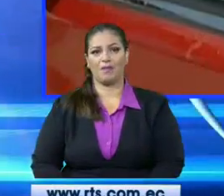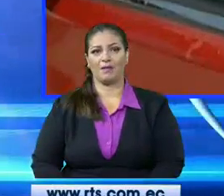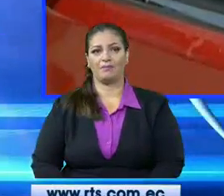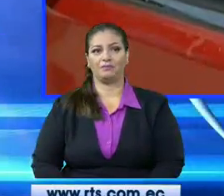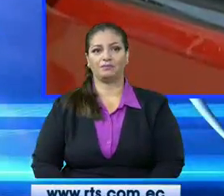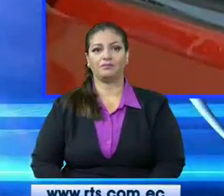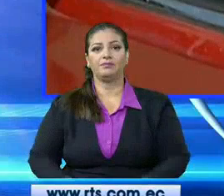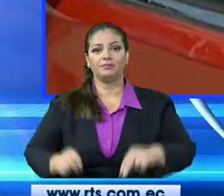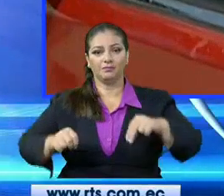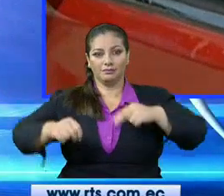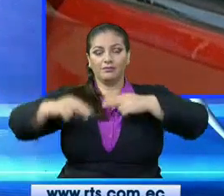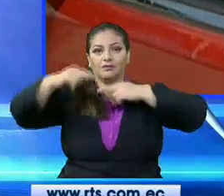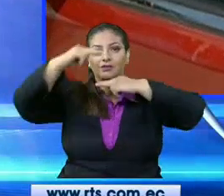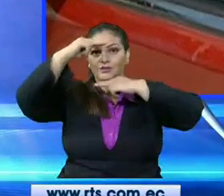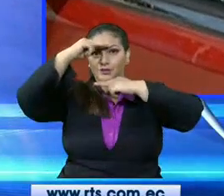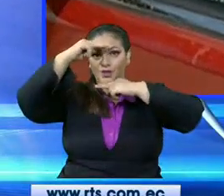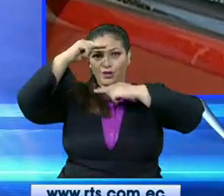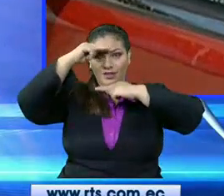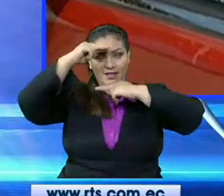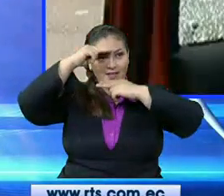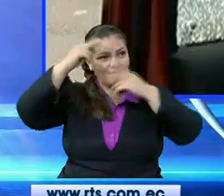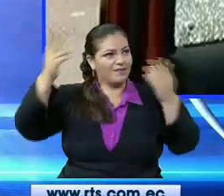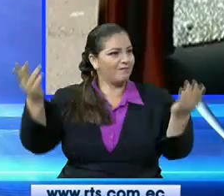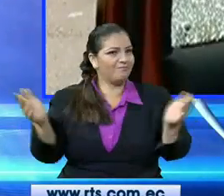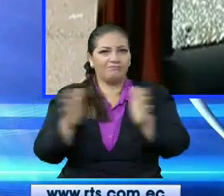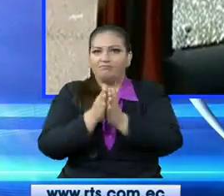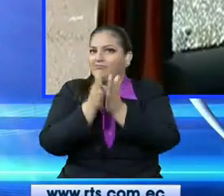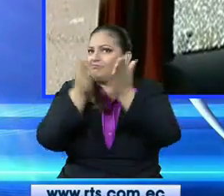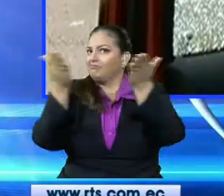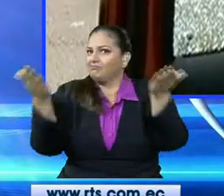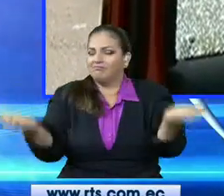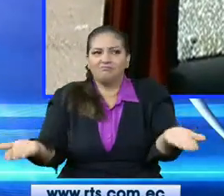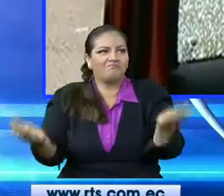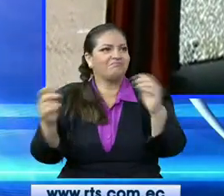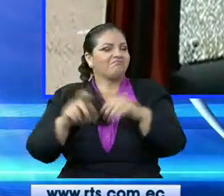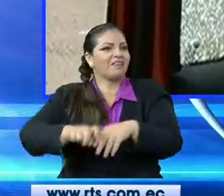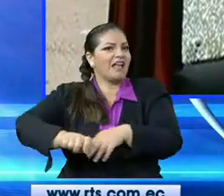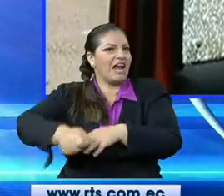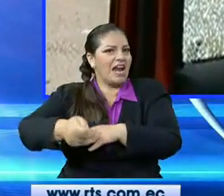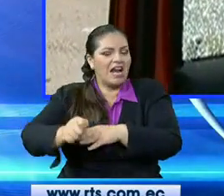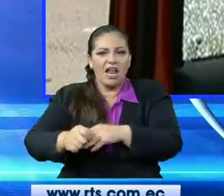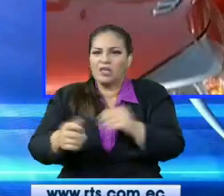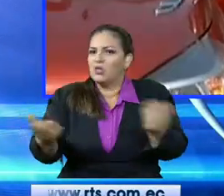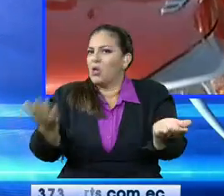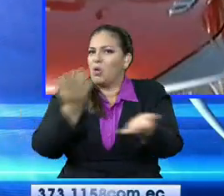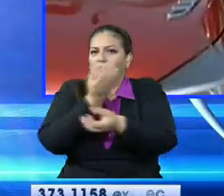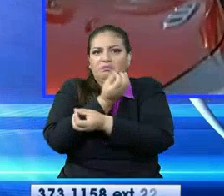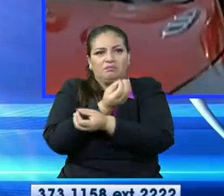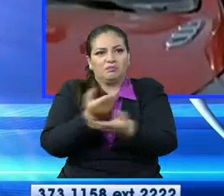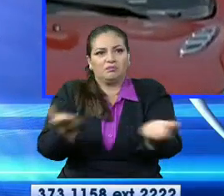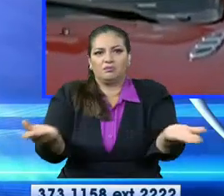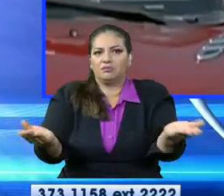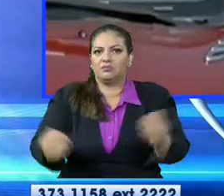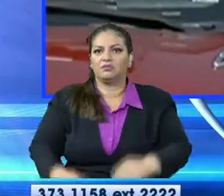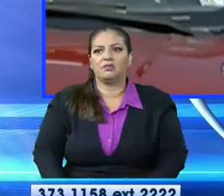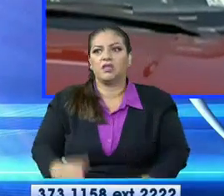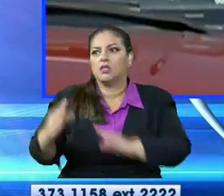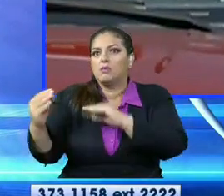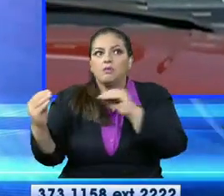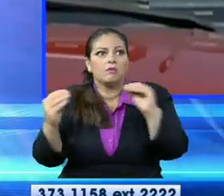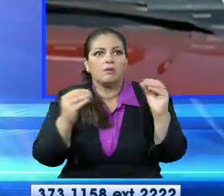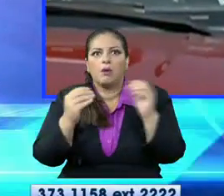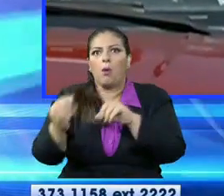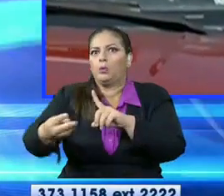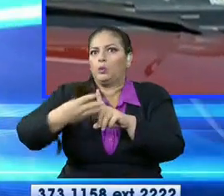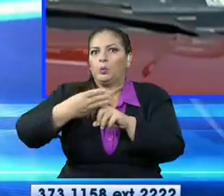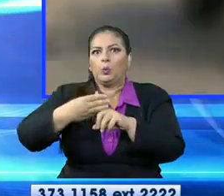nomás. Todos los medios lo dicen, todos los medios. Periódicos, radios, televisoras. La gente murmura, comenta por las redes